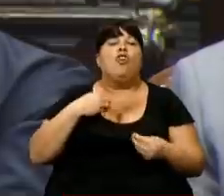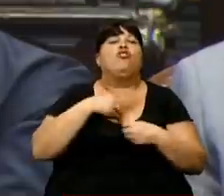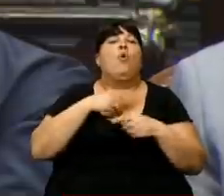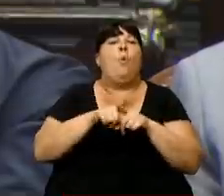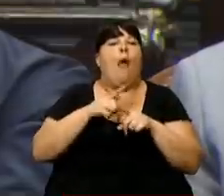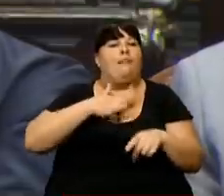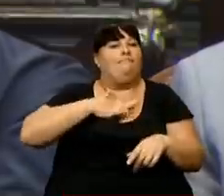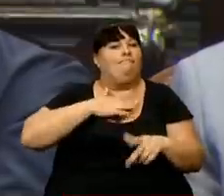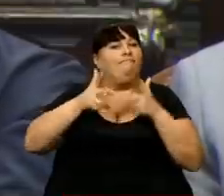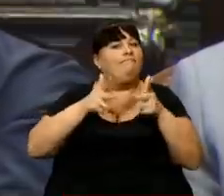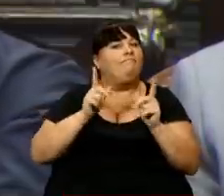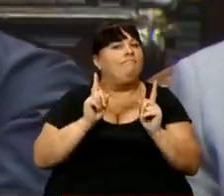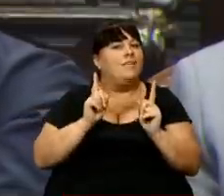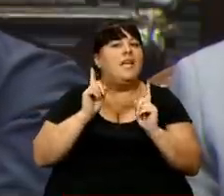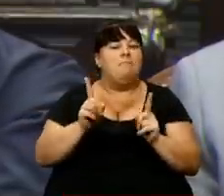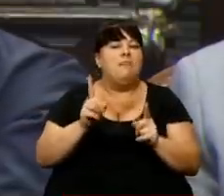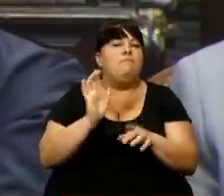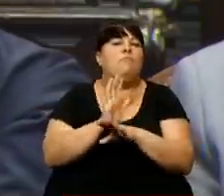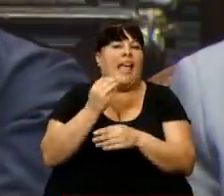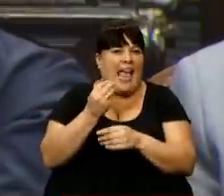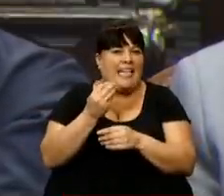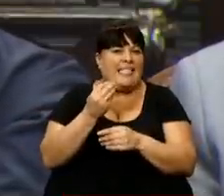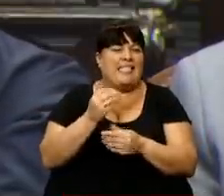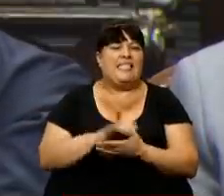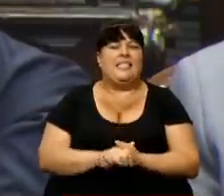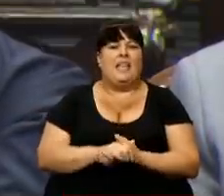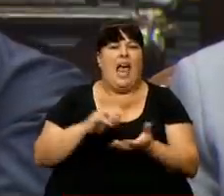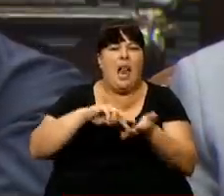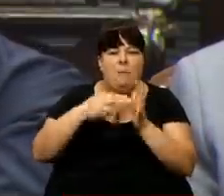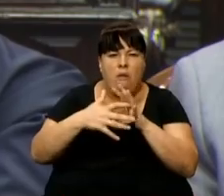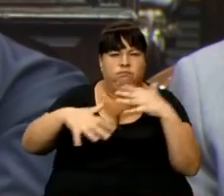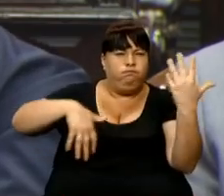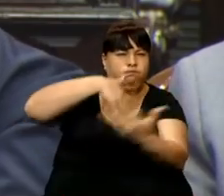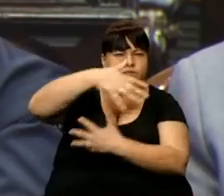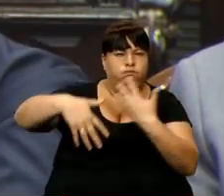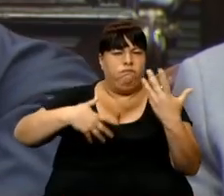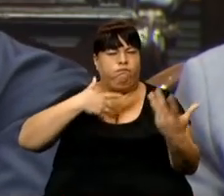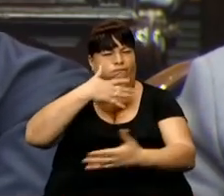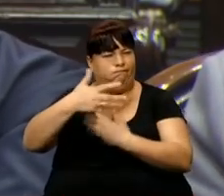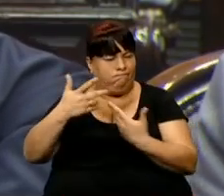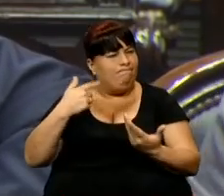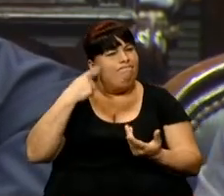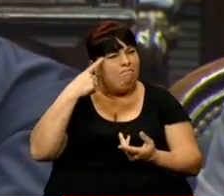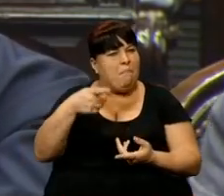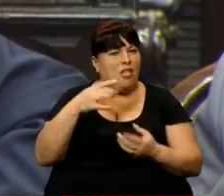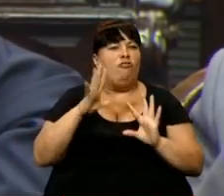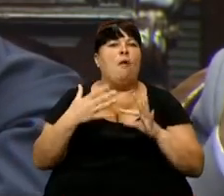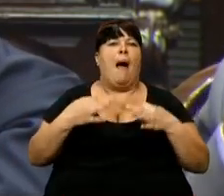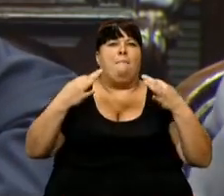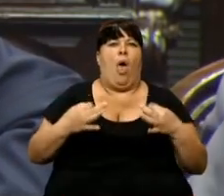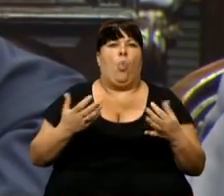siento como propio, por lo que significó la tensión, el atropello. Y me parece un signo de